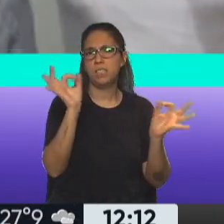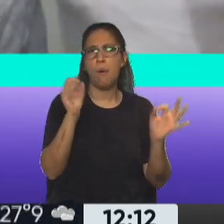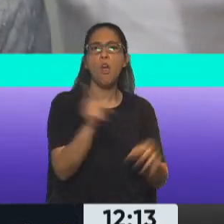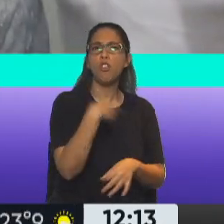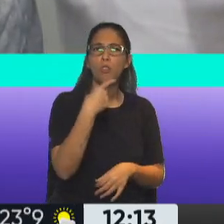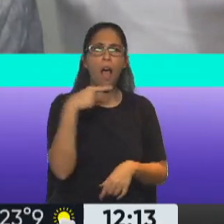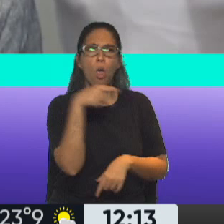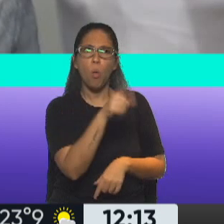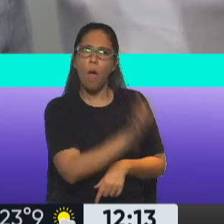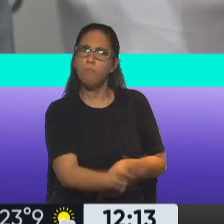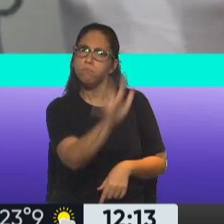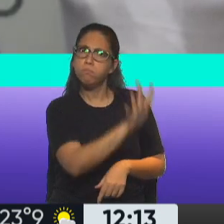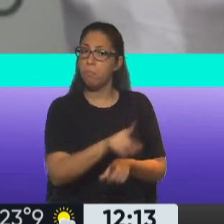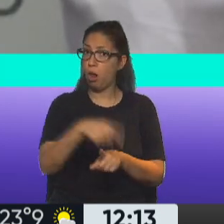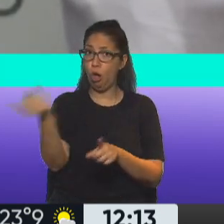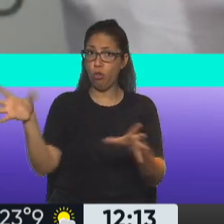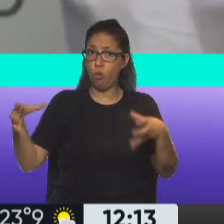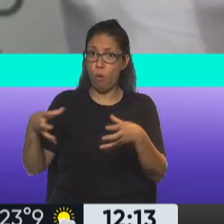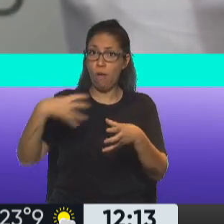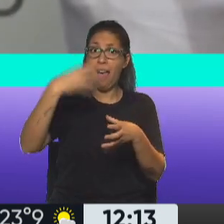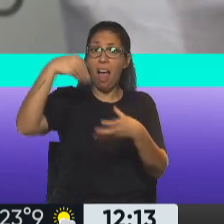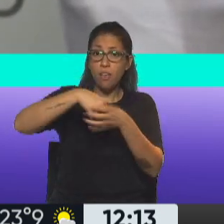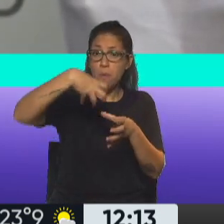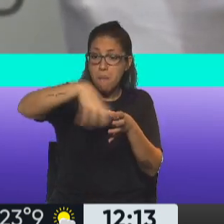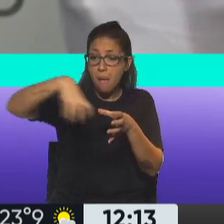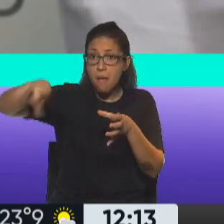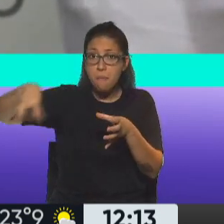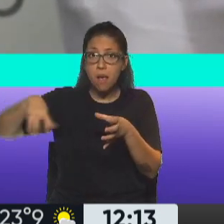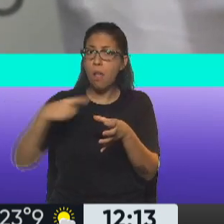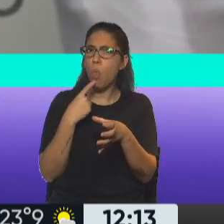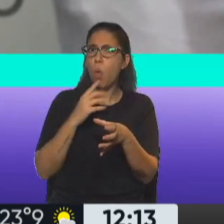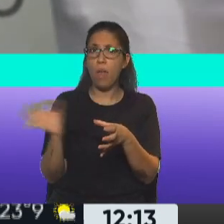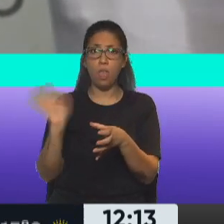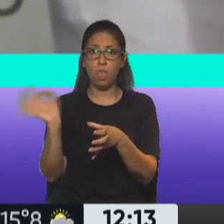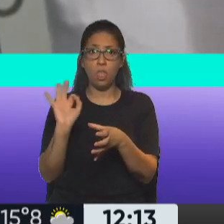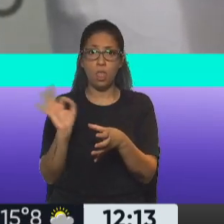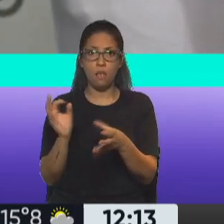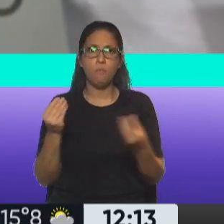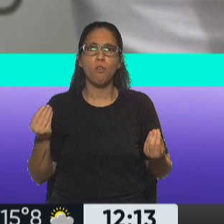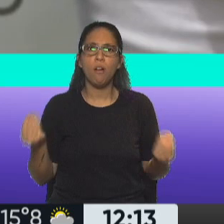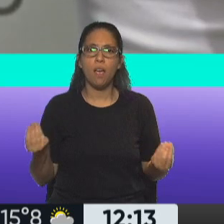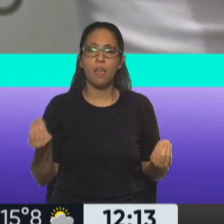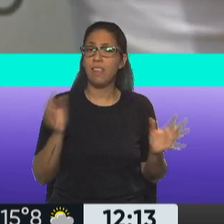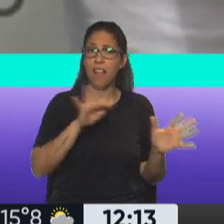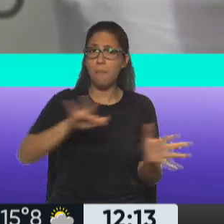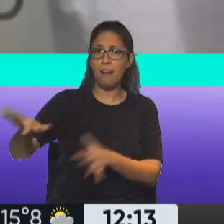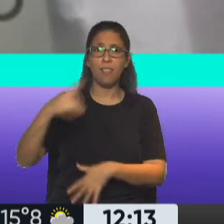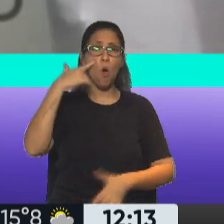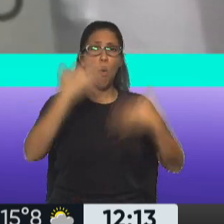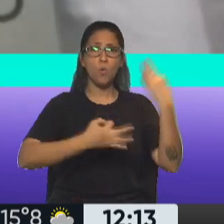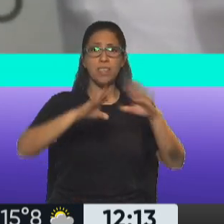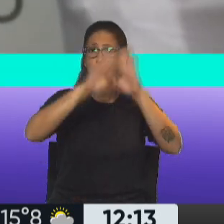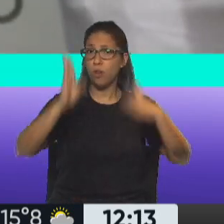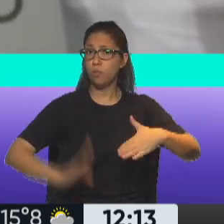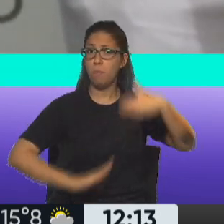se cuestiona la partición de los otros bloques? Y además, porque no le corresponde a la justicia ni a la Corte